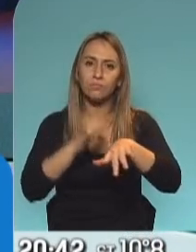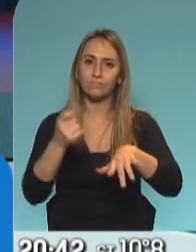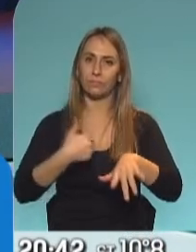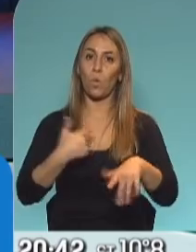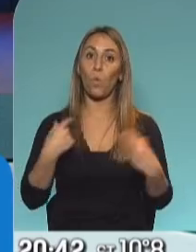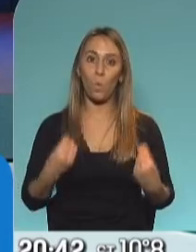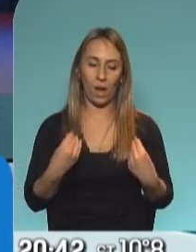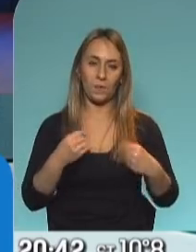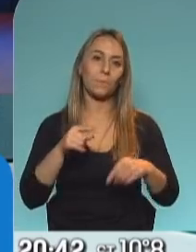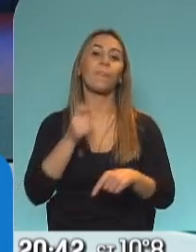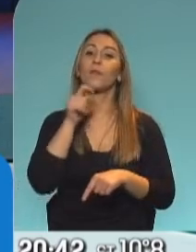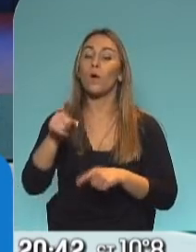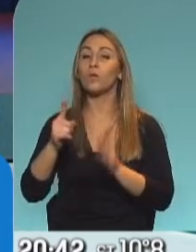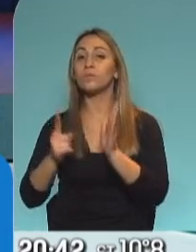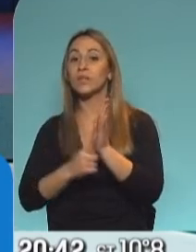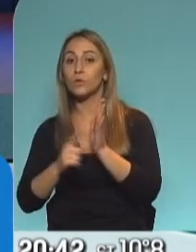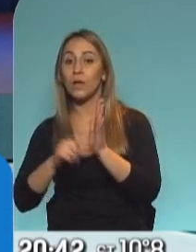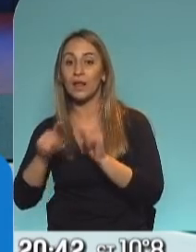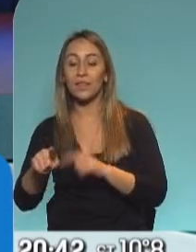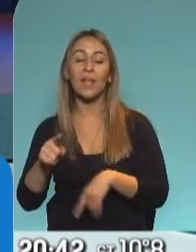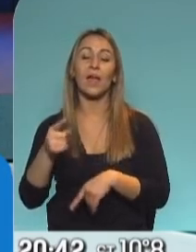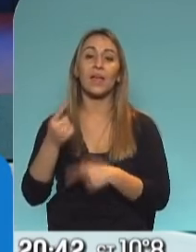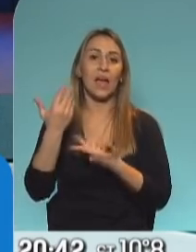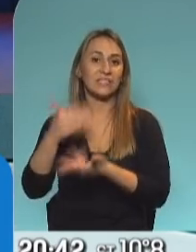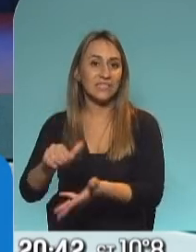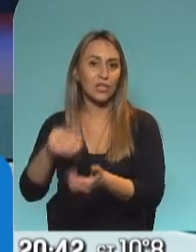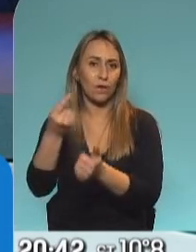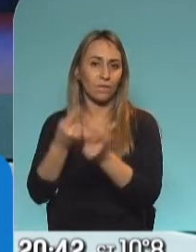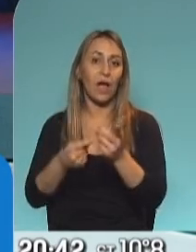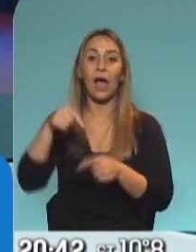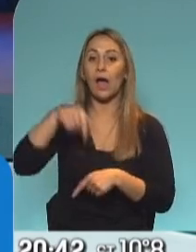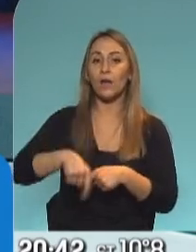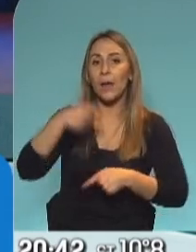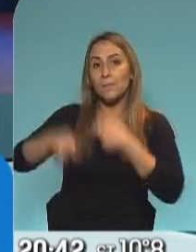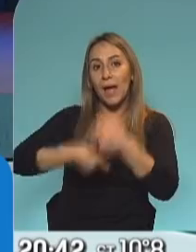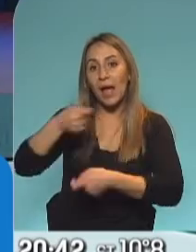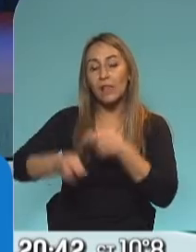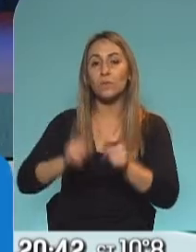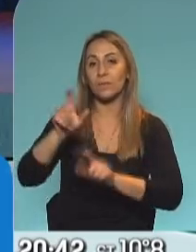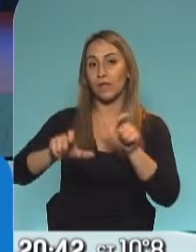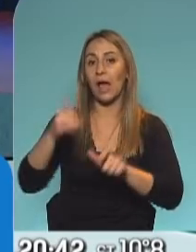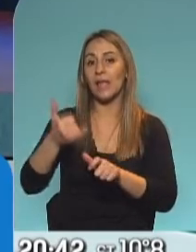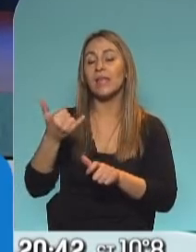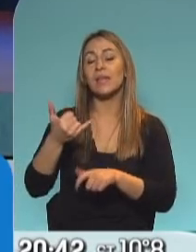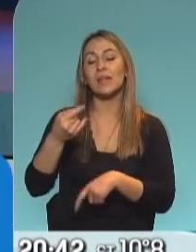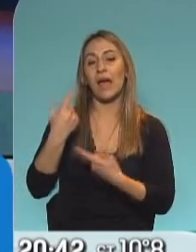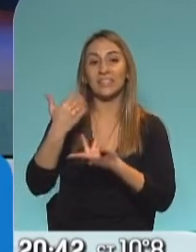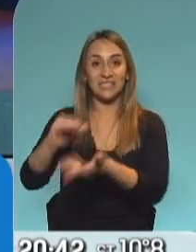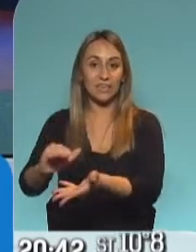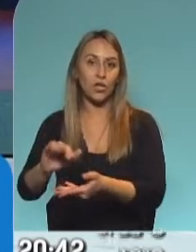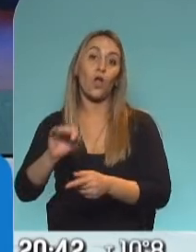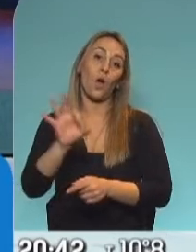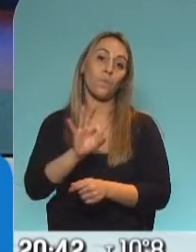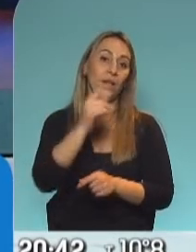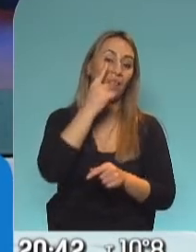este momento pagando, liquidando la prestación de quienes tienen ingreso familiar y tienen asignación universal, y si no, a partir del 25 empezamos